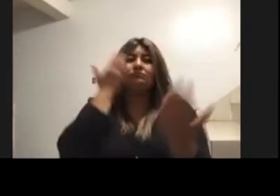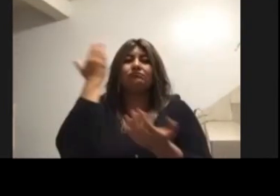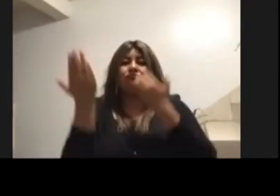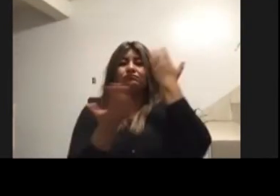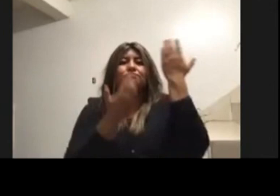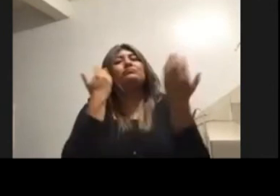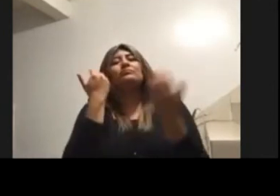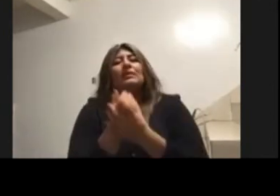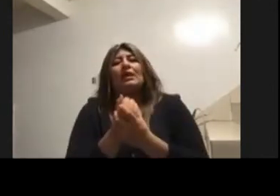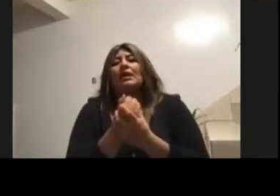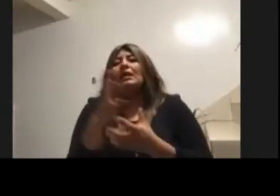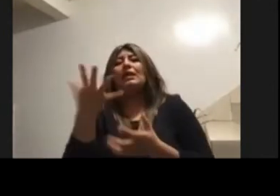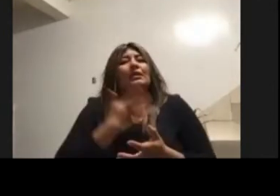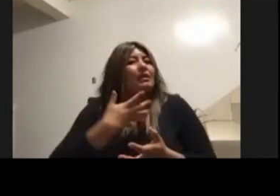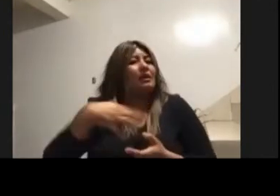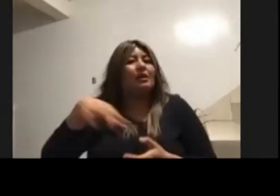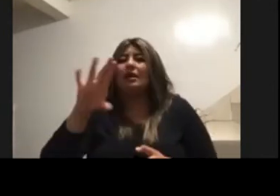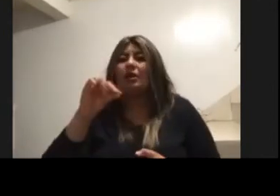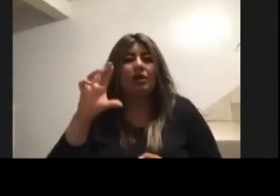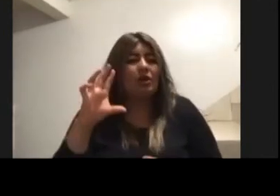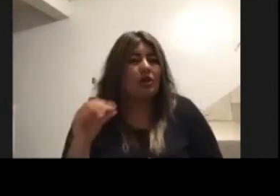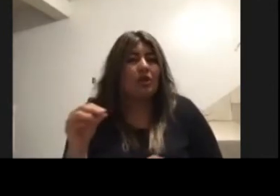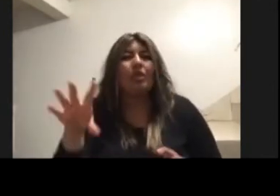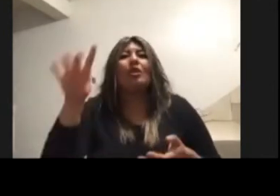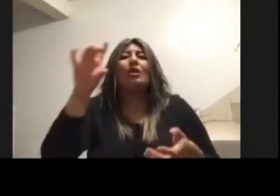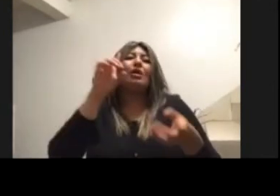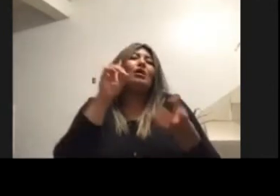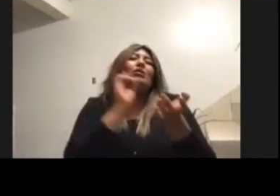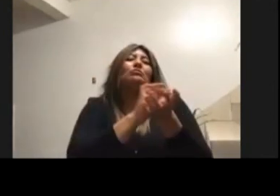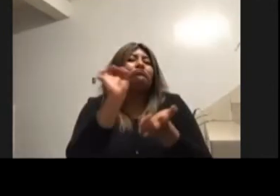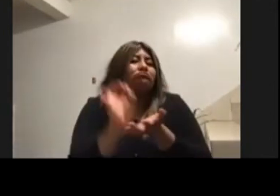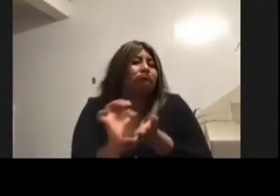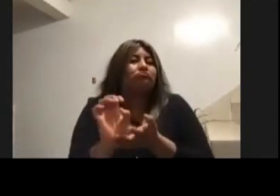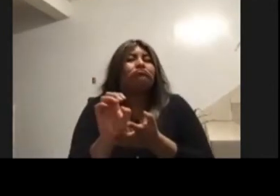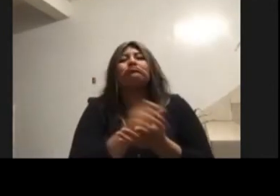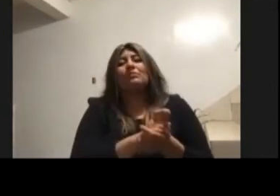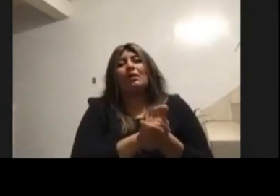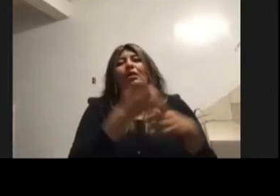la causa, la razón o lo que motiva.